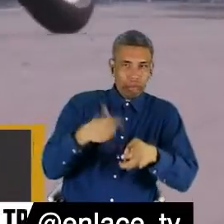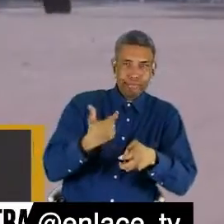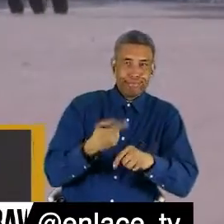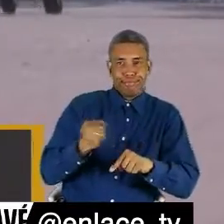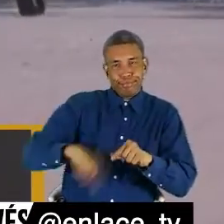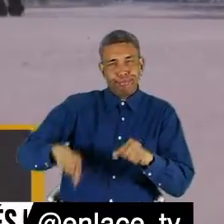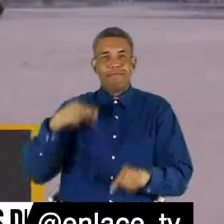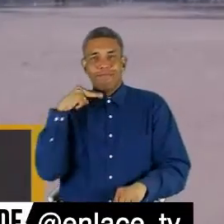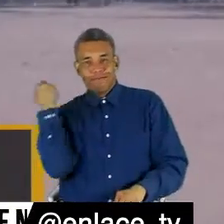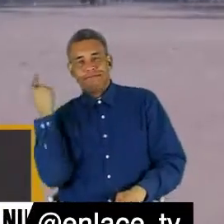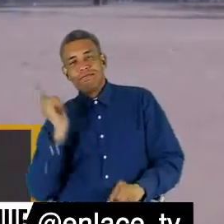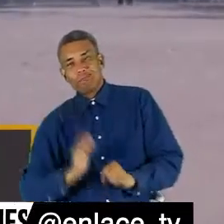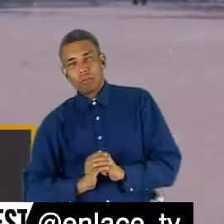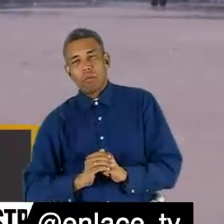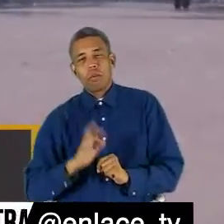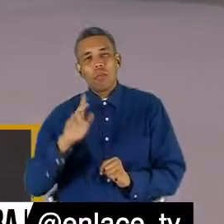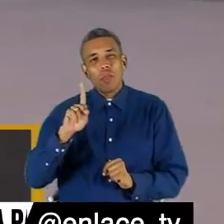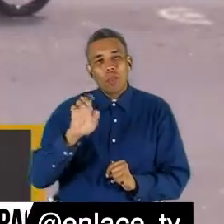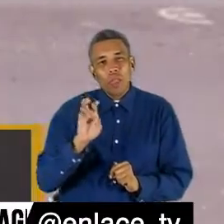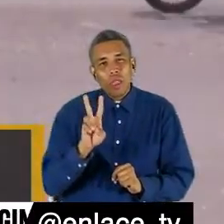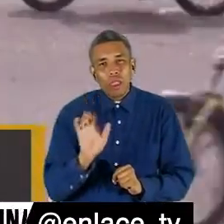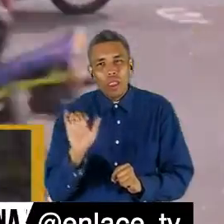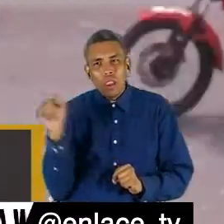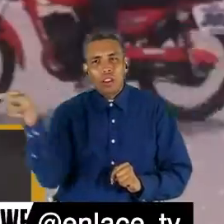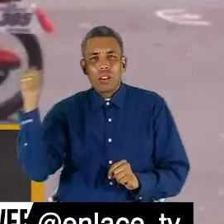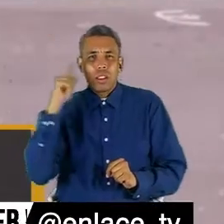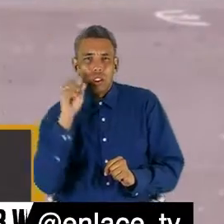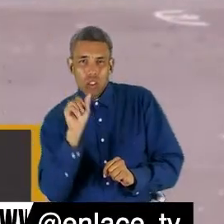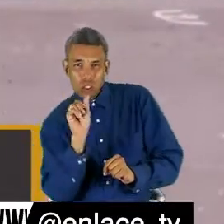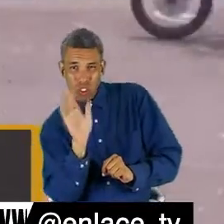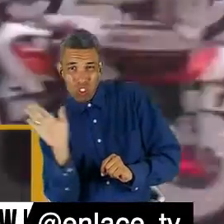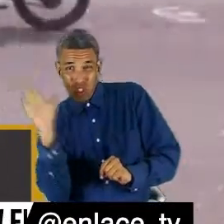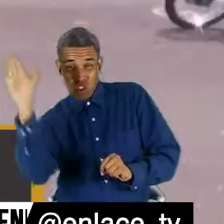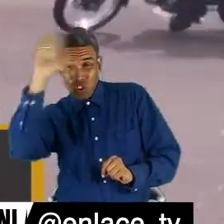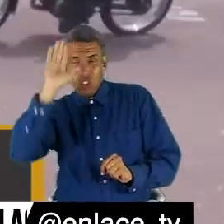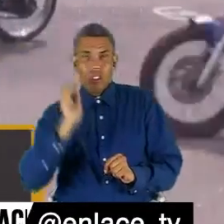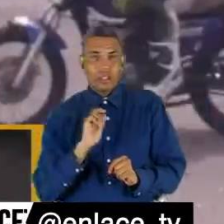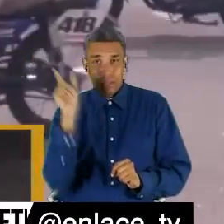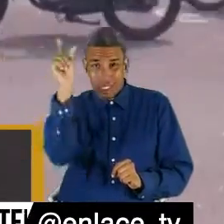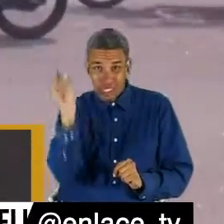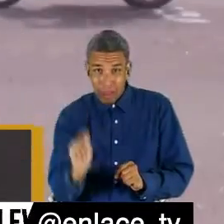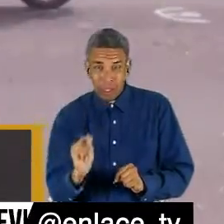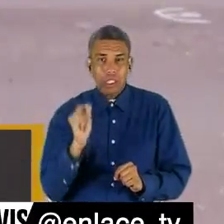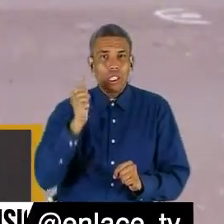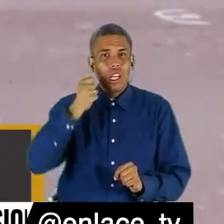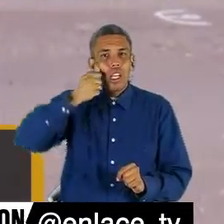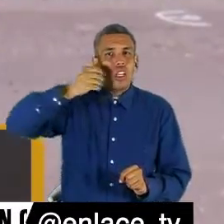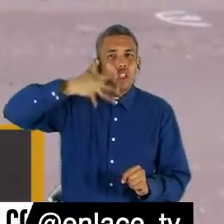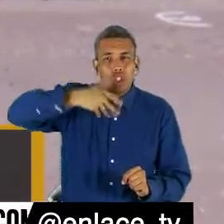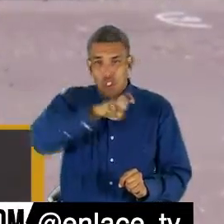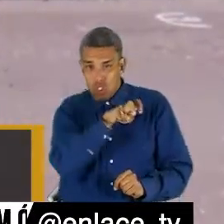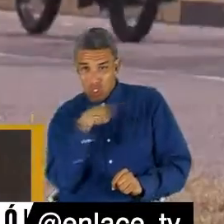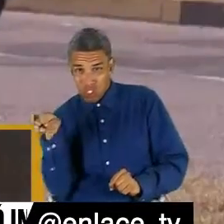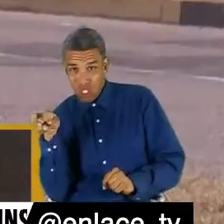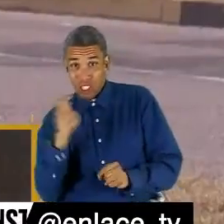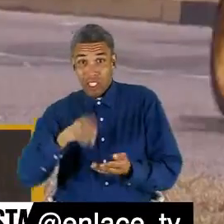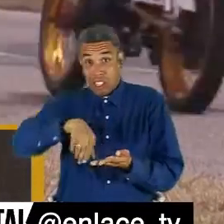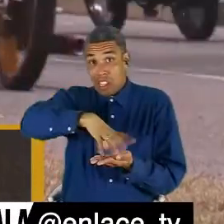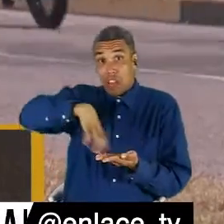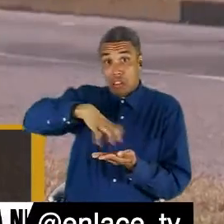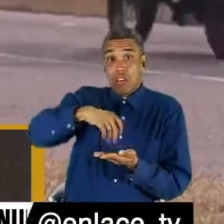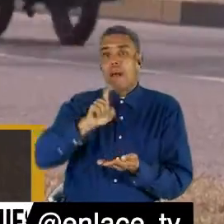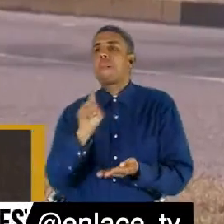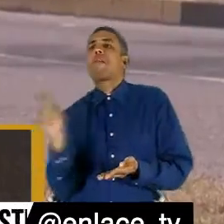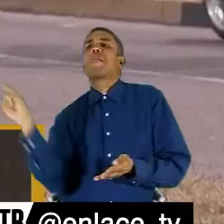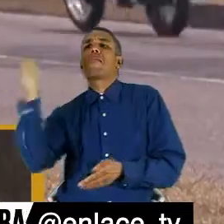barranqueño participa en válidas de las ligas del Cesar, Norte de Santander y Santander. Para sus traslados cuenta con el apoyo que